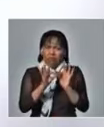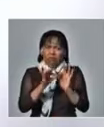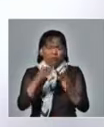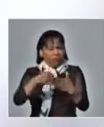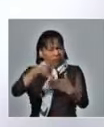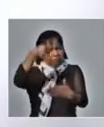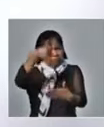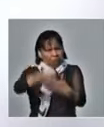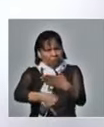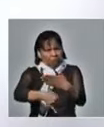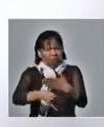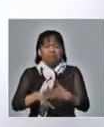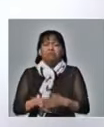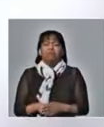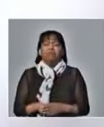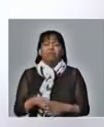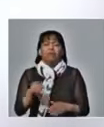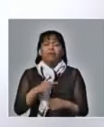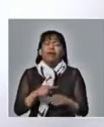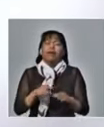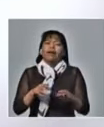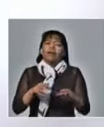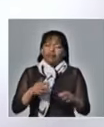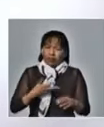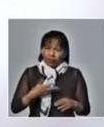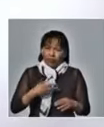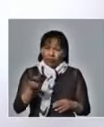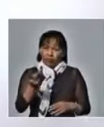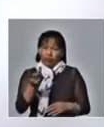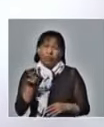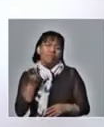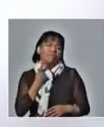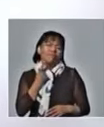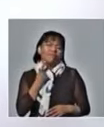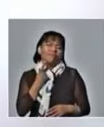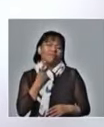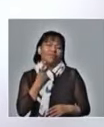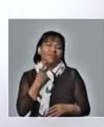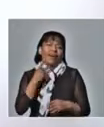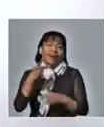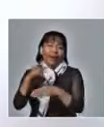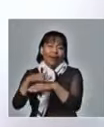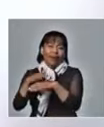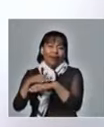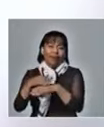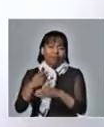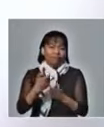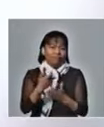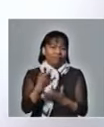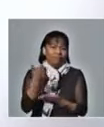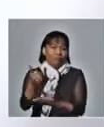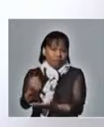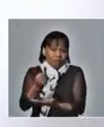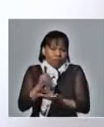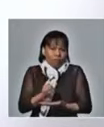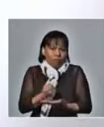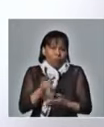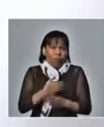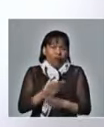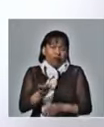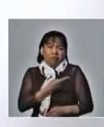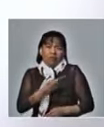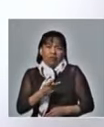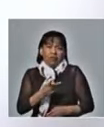profunda. Tendremos una política que atraiga la inversión, porque la pobreza se combate con